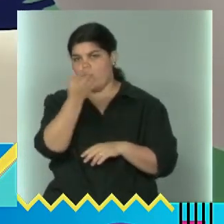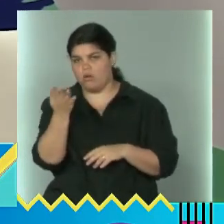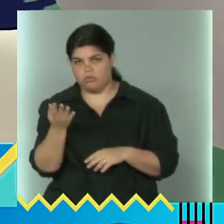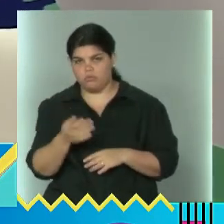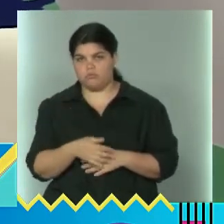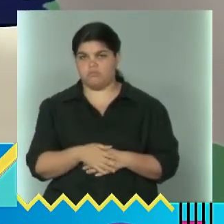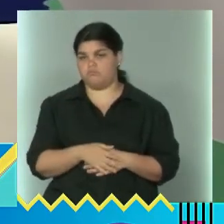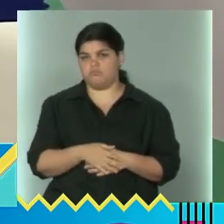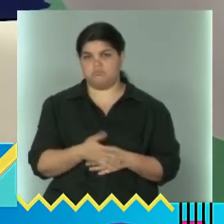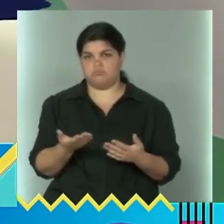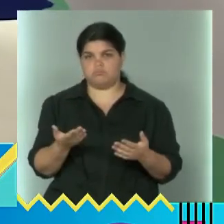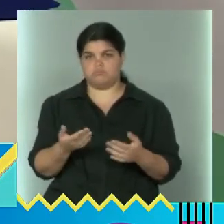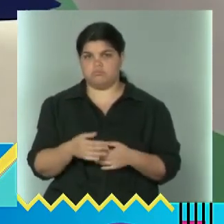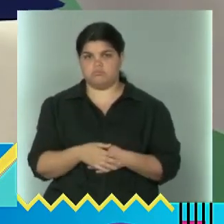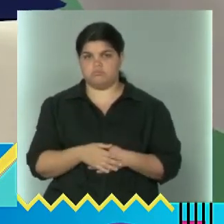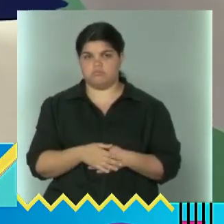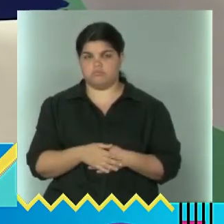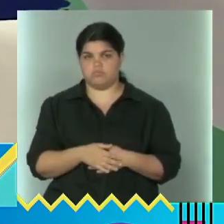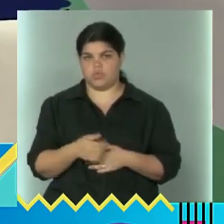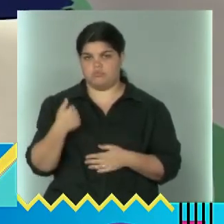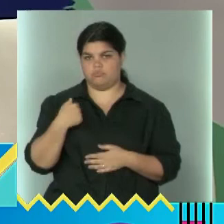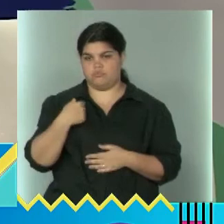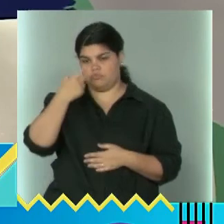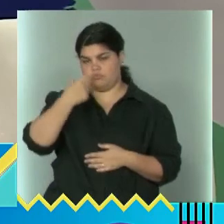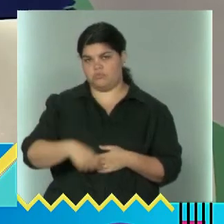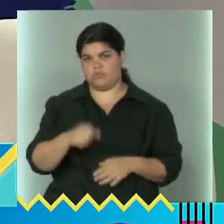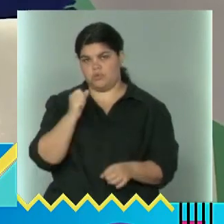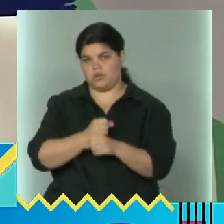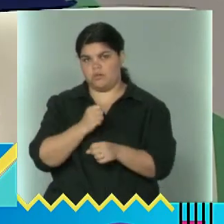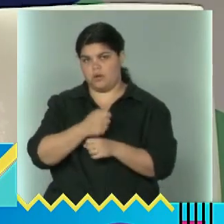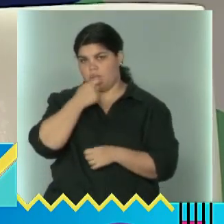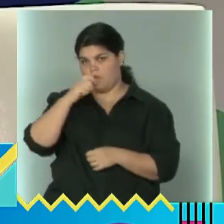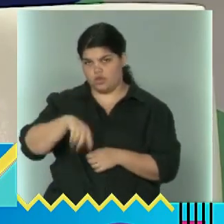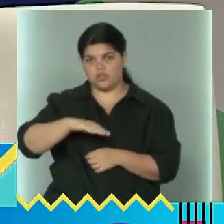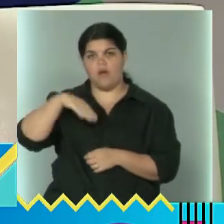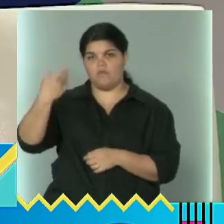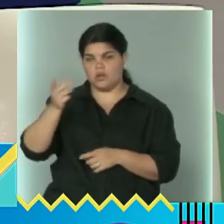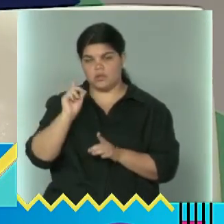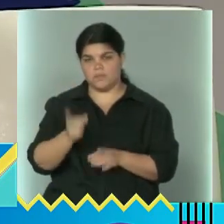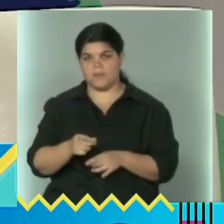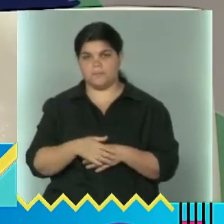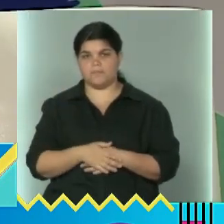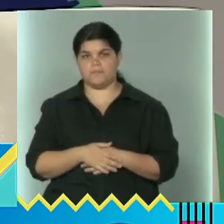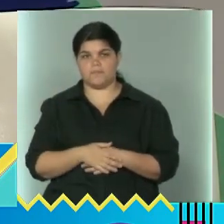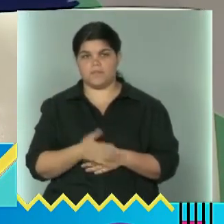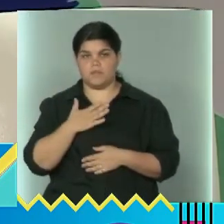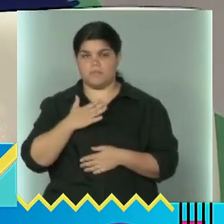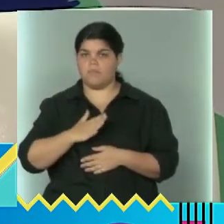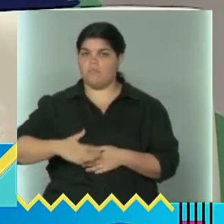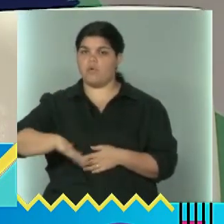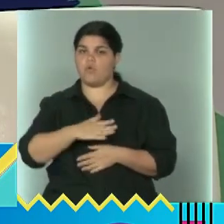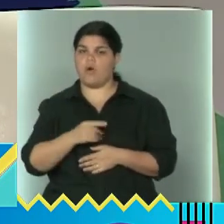¿no? Yo trabajo mucho coaching en Mendoza y fuera de Mendoza. Mi ámbito es las empresas,